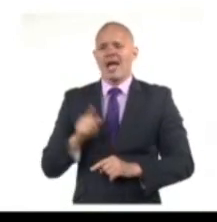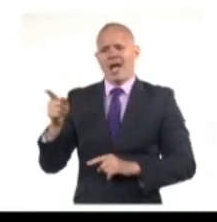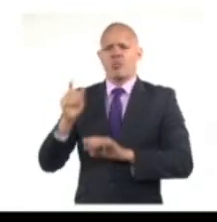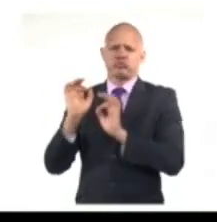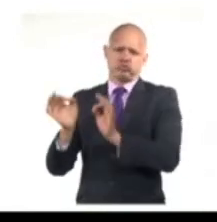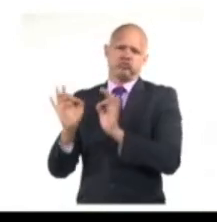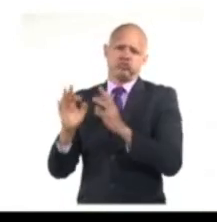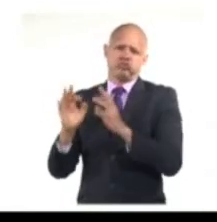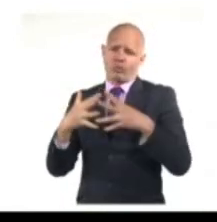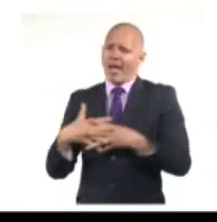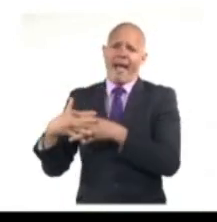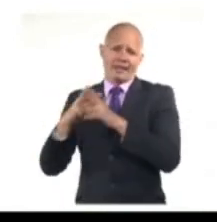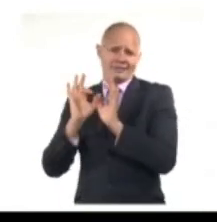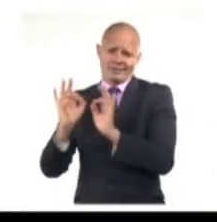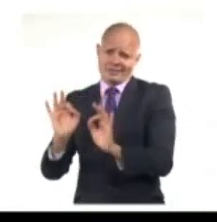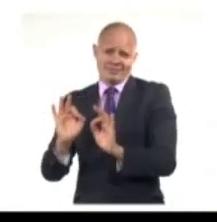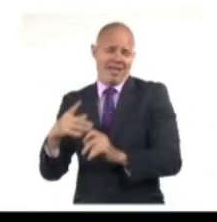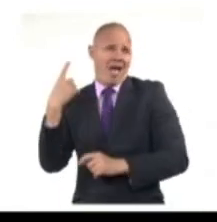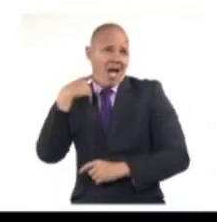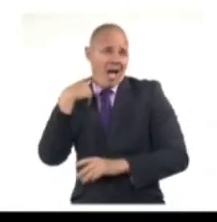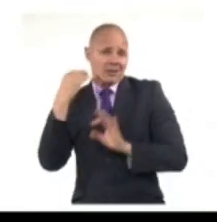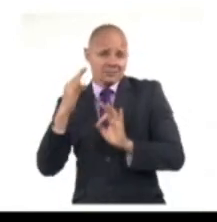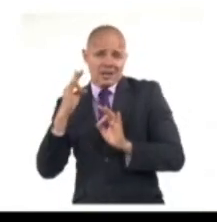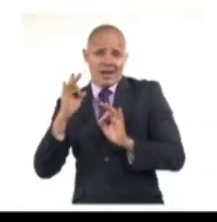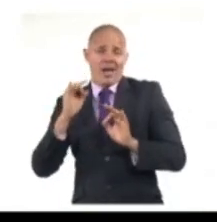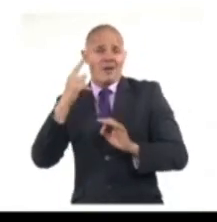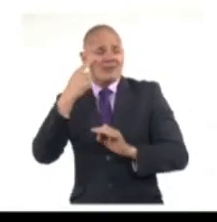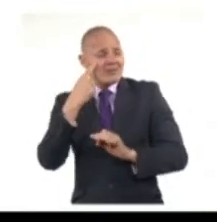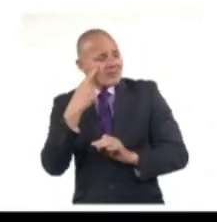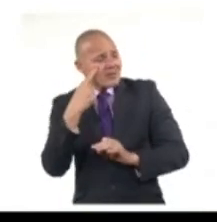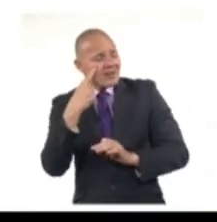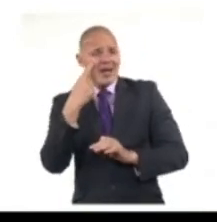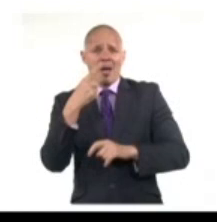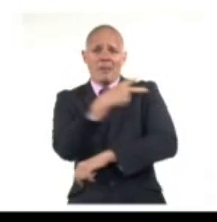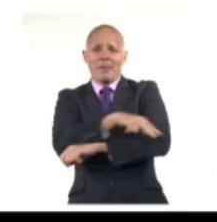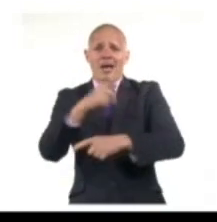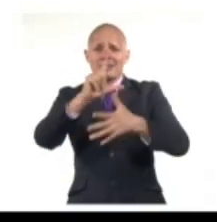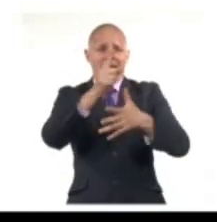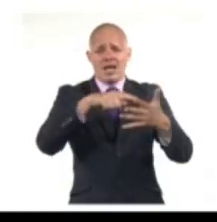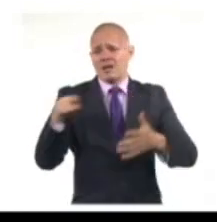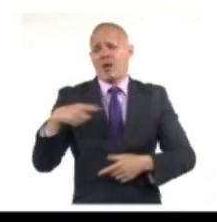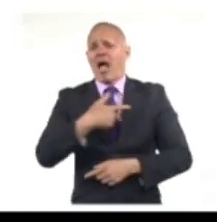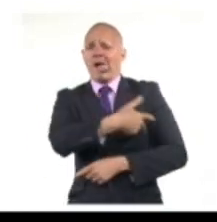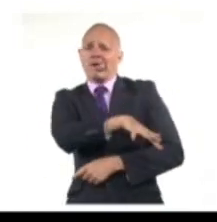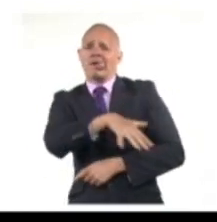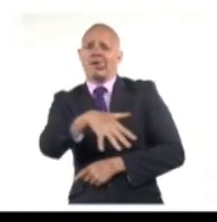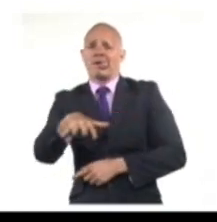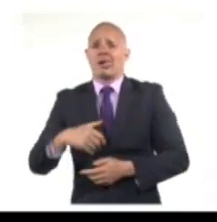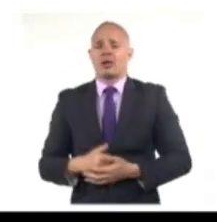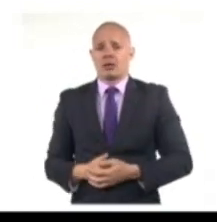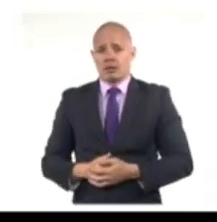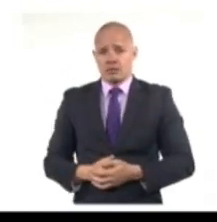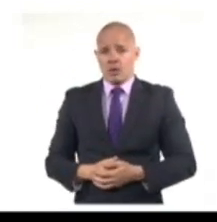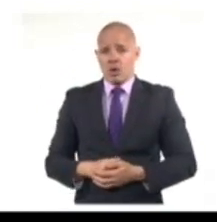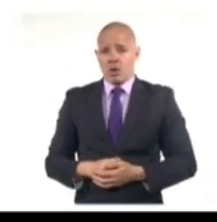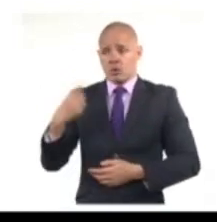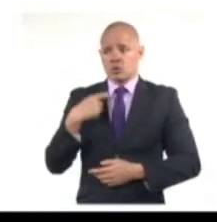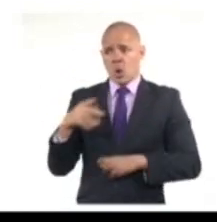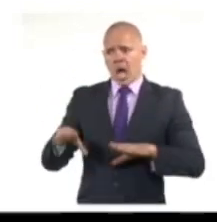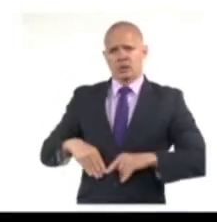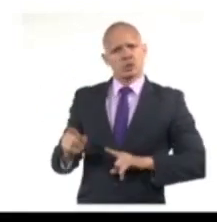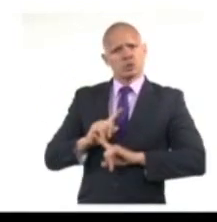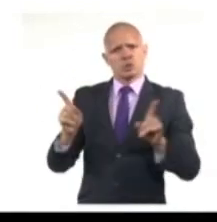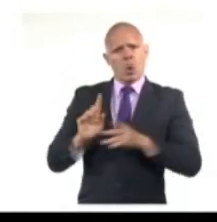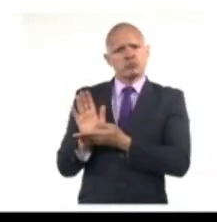reflejan su desprecio tradicional hacia nuestros países. Merecen el más enérgico rechazo. Cuba